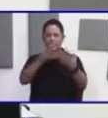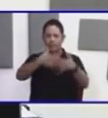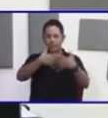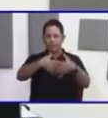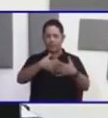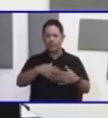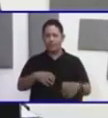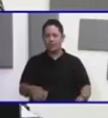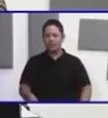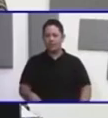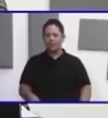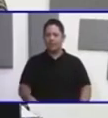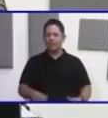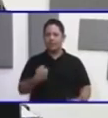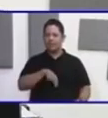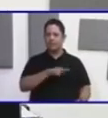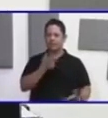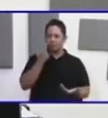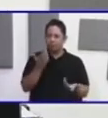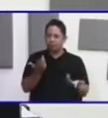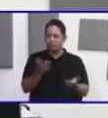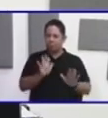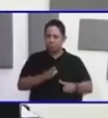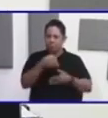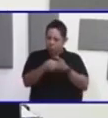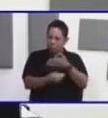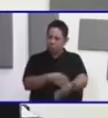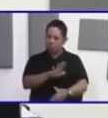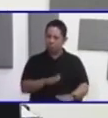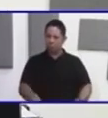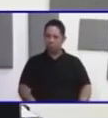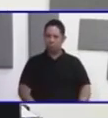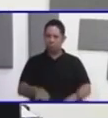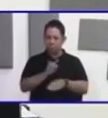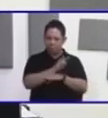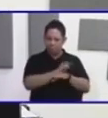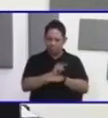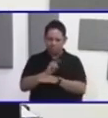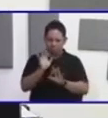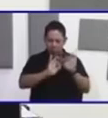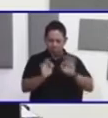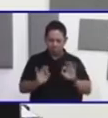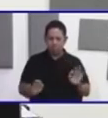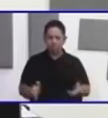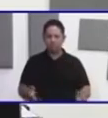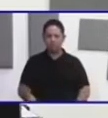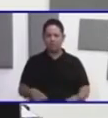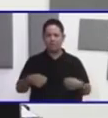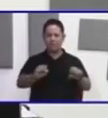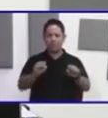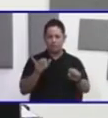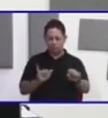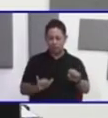para que las personas puedan tener esta revisión técnica de las motocicletas. En este momento se están haciendo el control